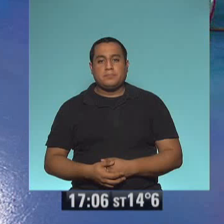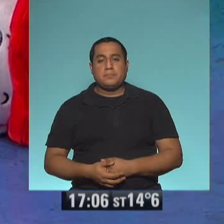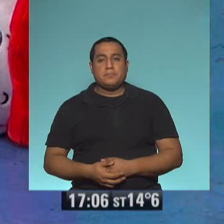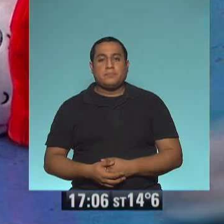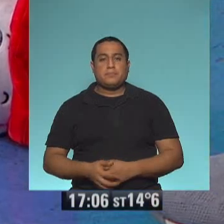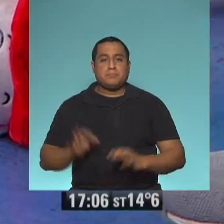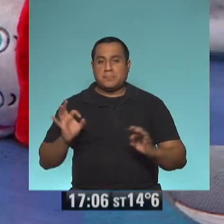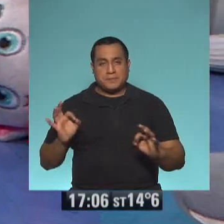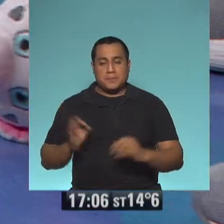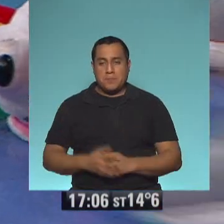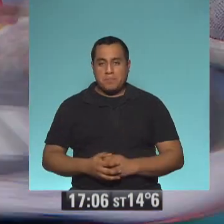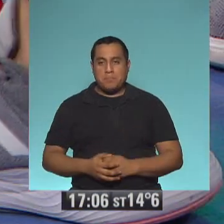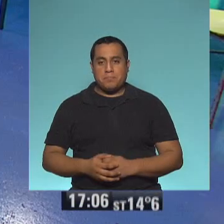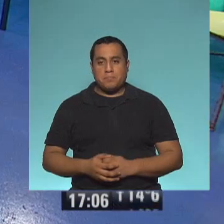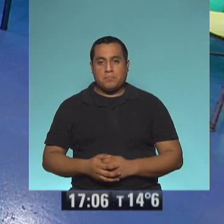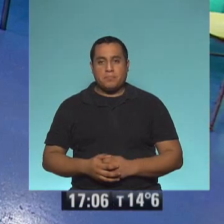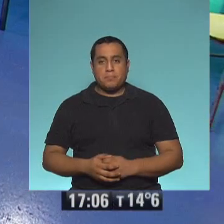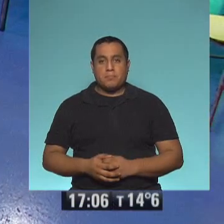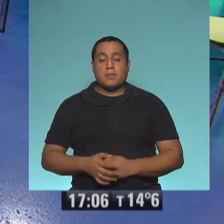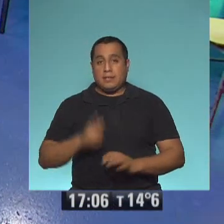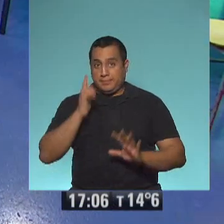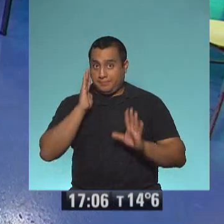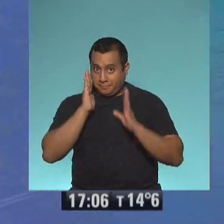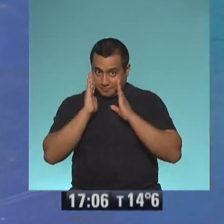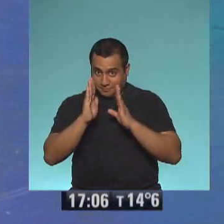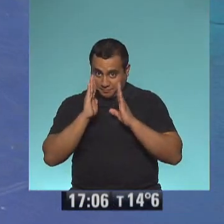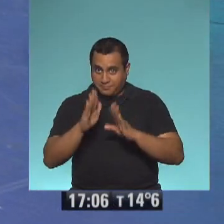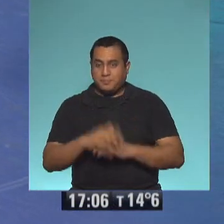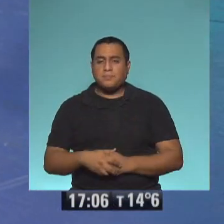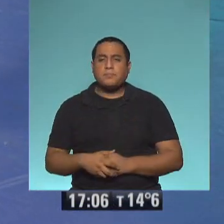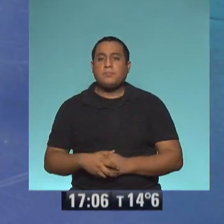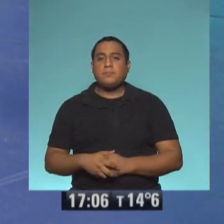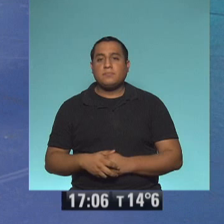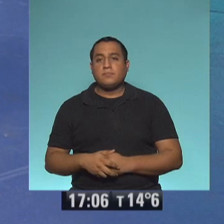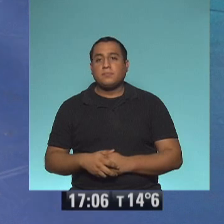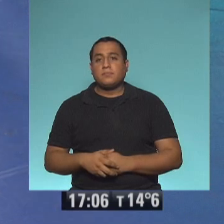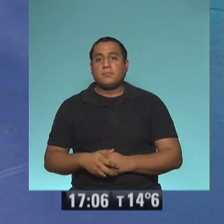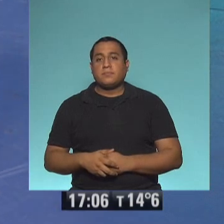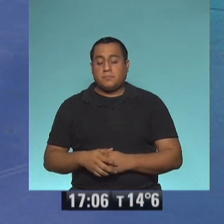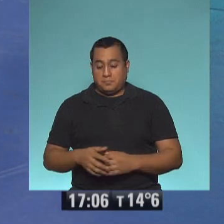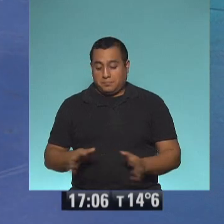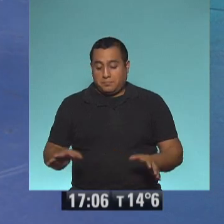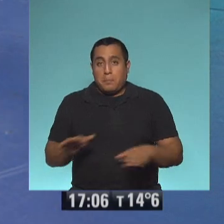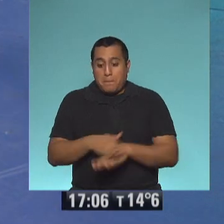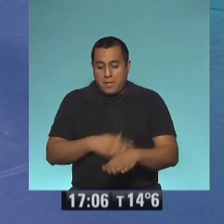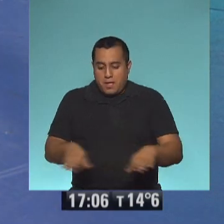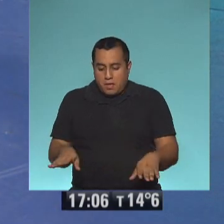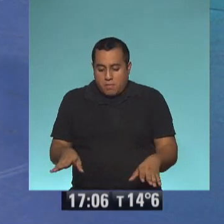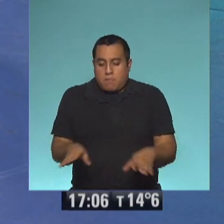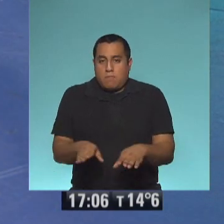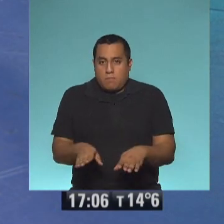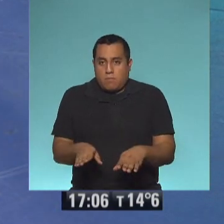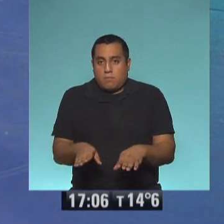bien la atención tenemos que agarrar el peluche con un pie y